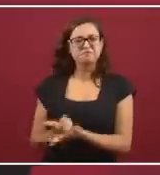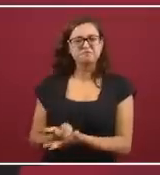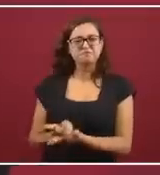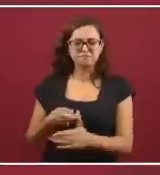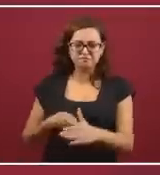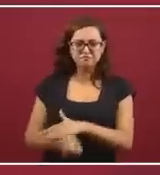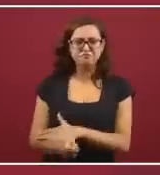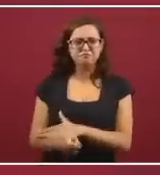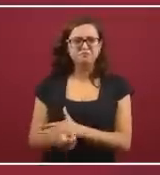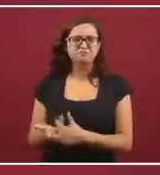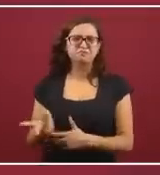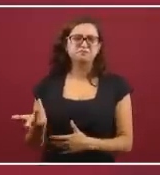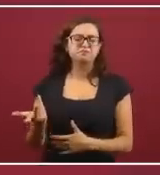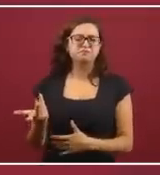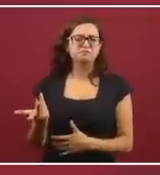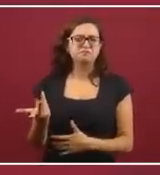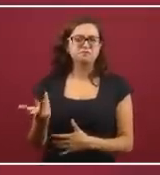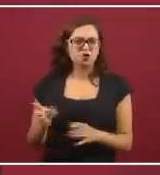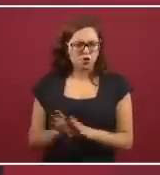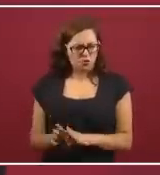por su noche